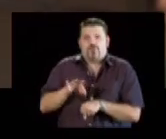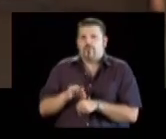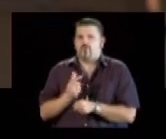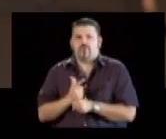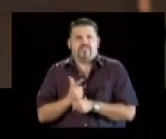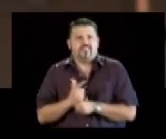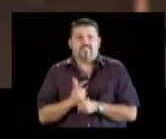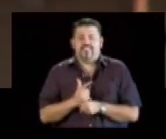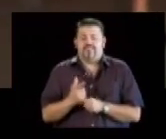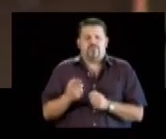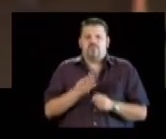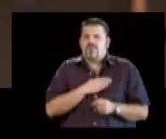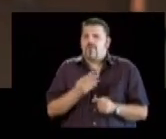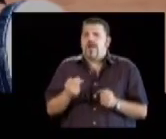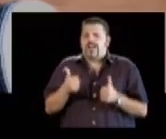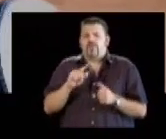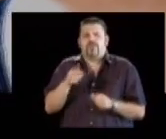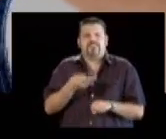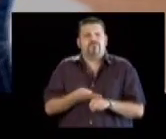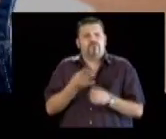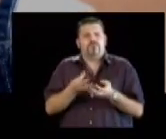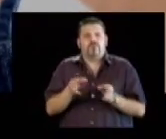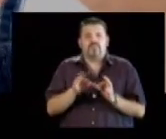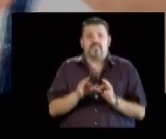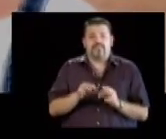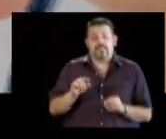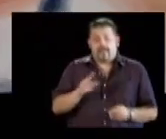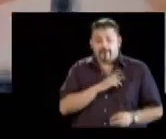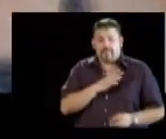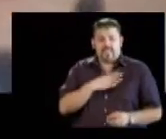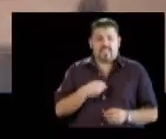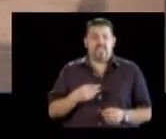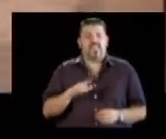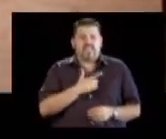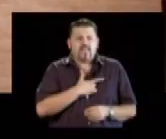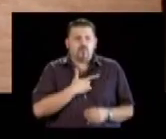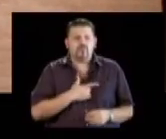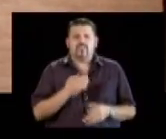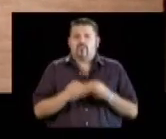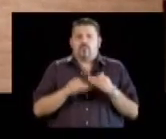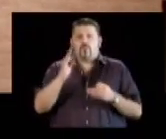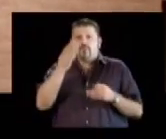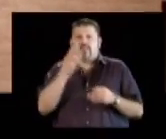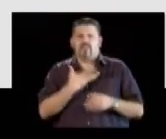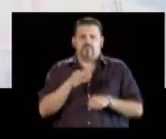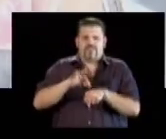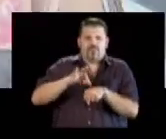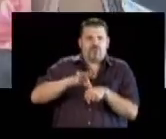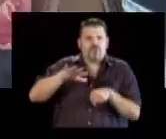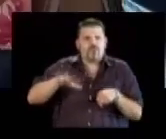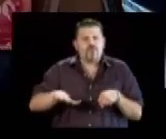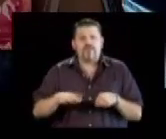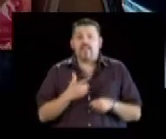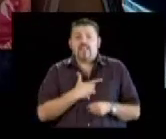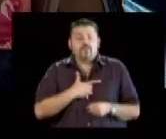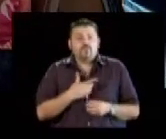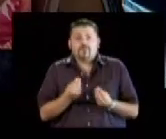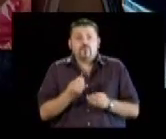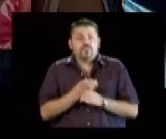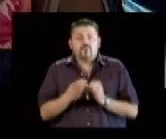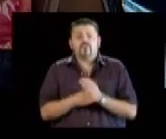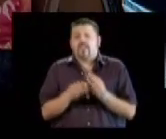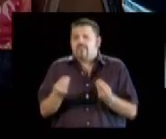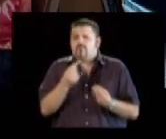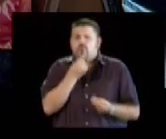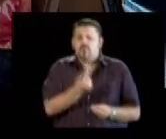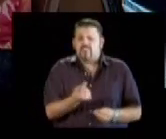doctor, licenciado, bueno, algo importante. A ella le gustaría ser bombera, le gustaría ser doctora. Muchos niños que no tenían